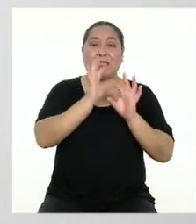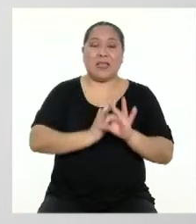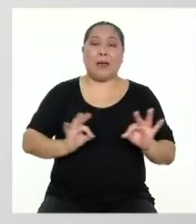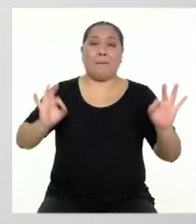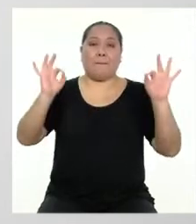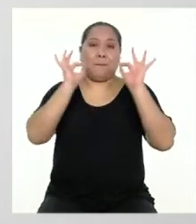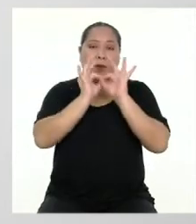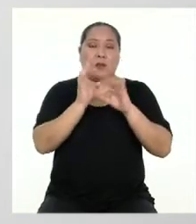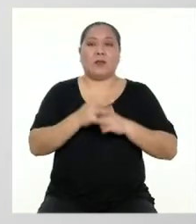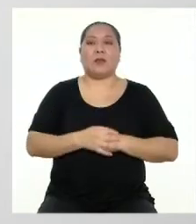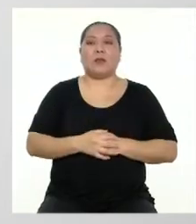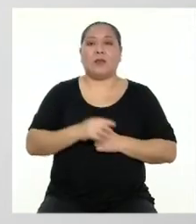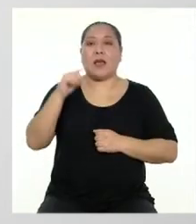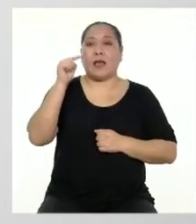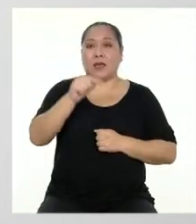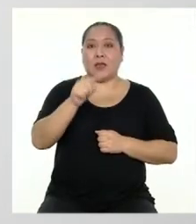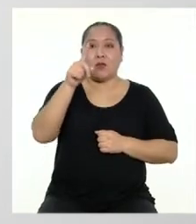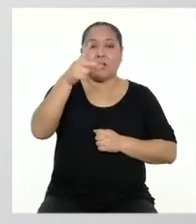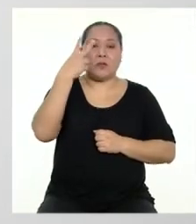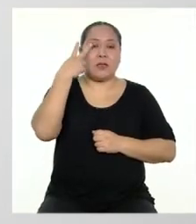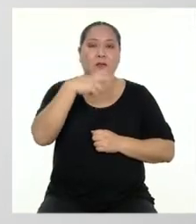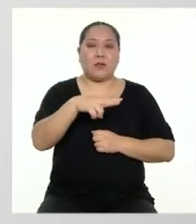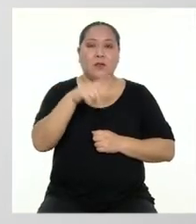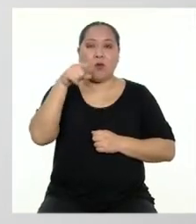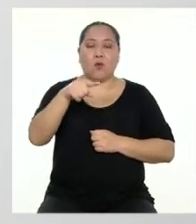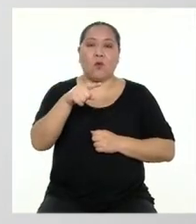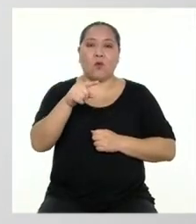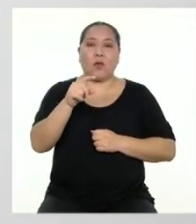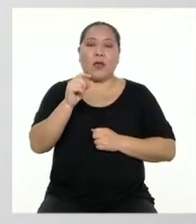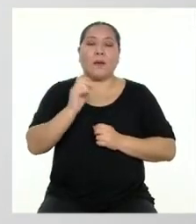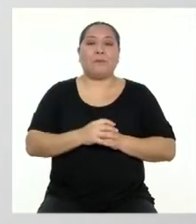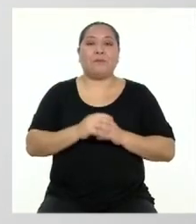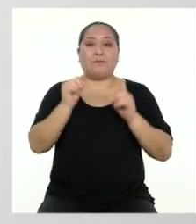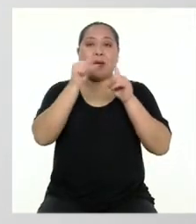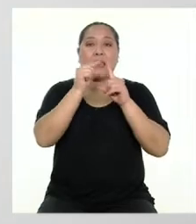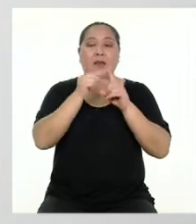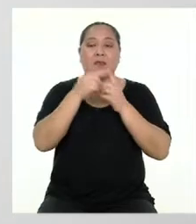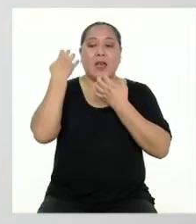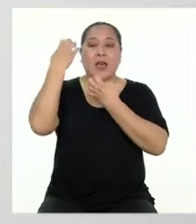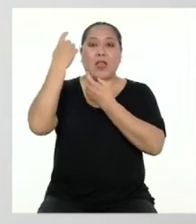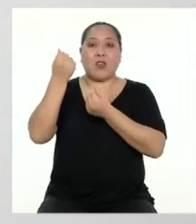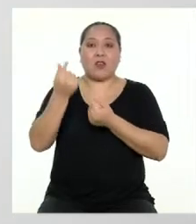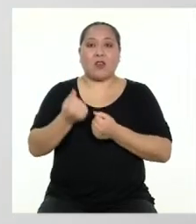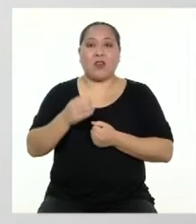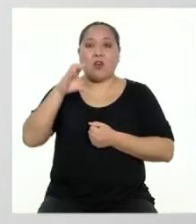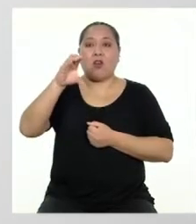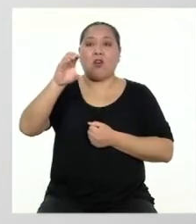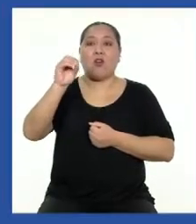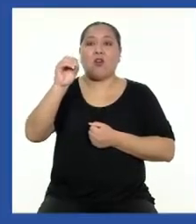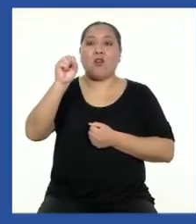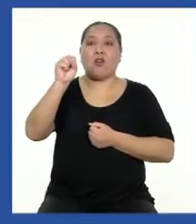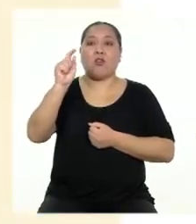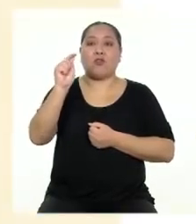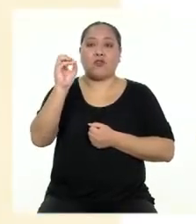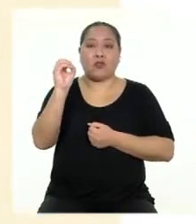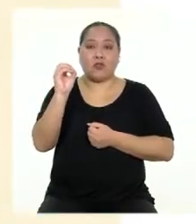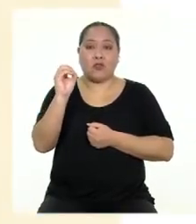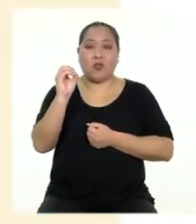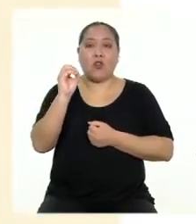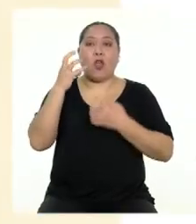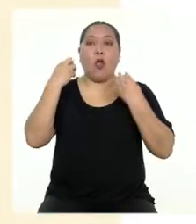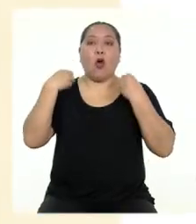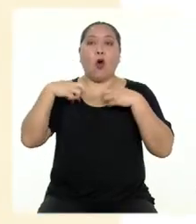importantísima, porque aquí te estás refiriendo a un término que en economía se llama el costo de oportunidad. El